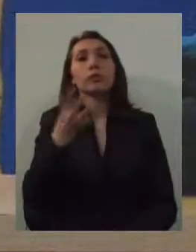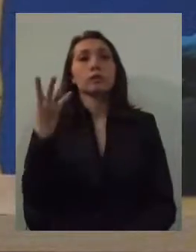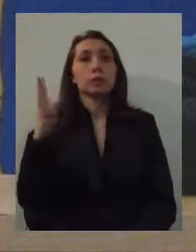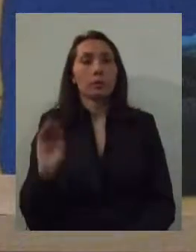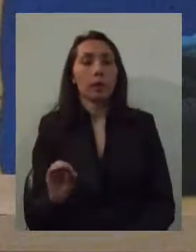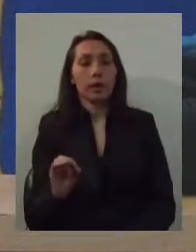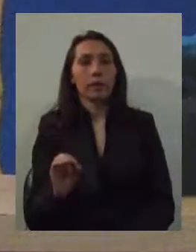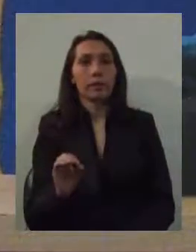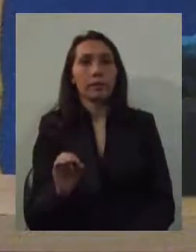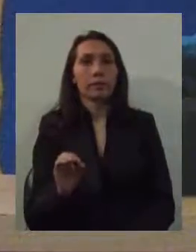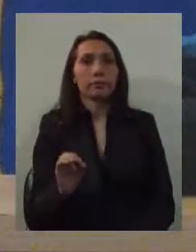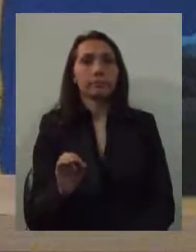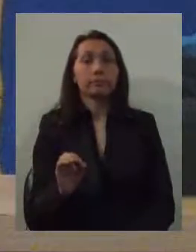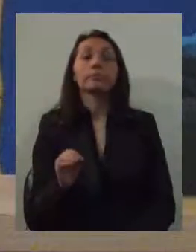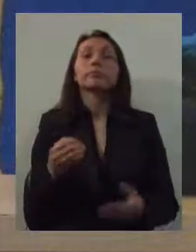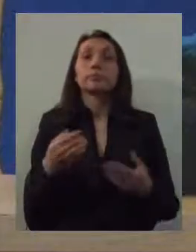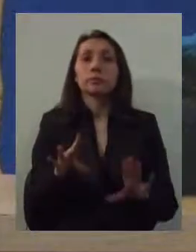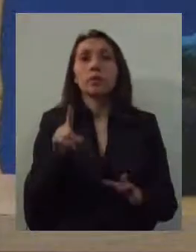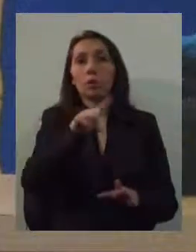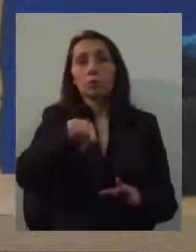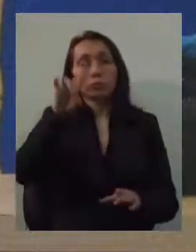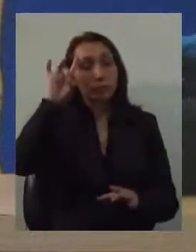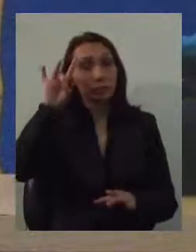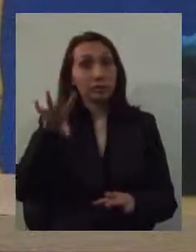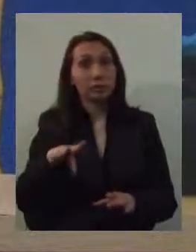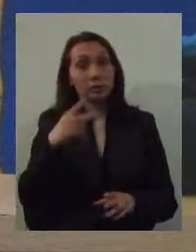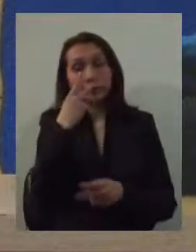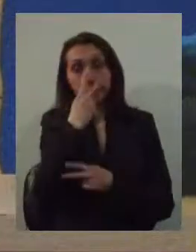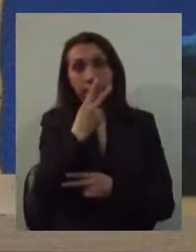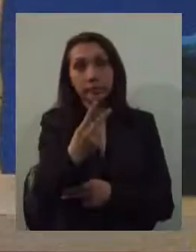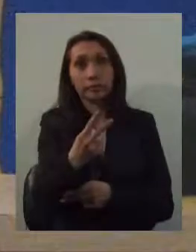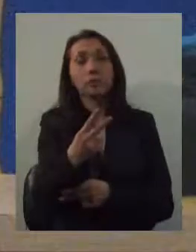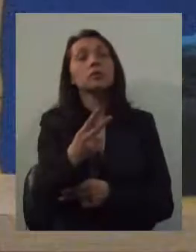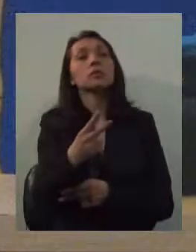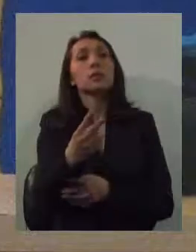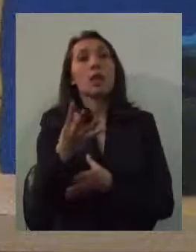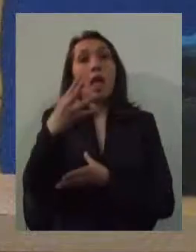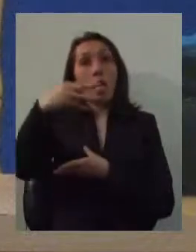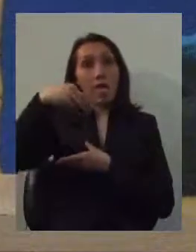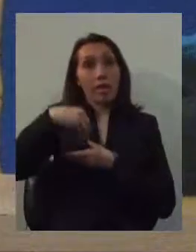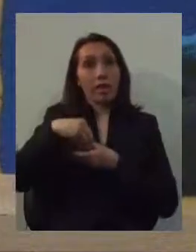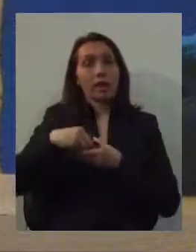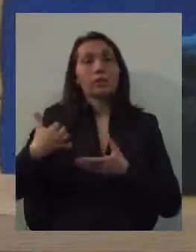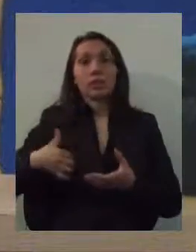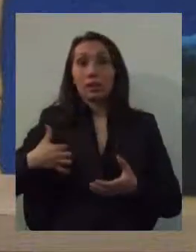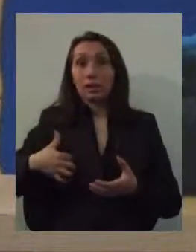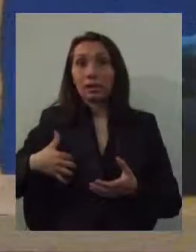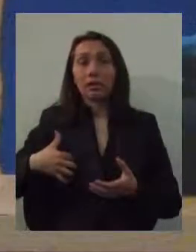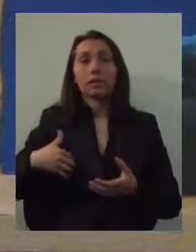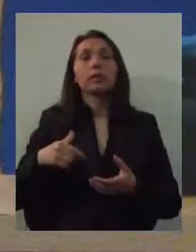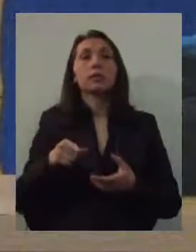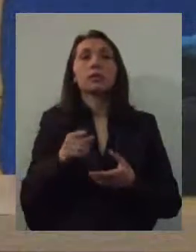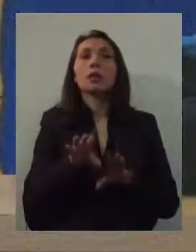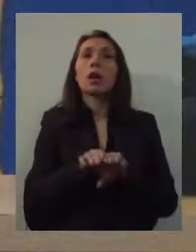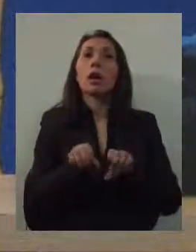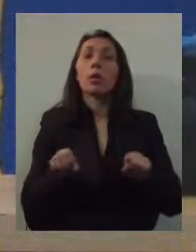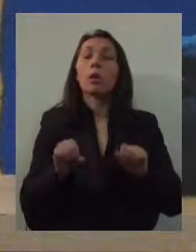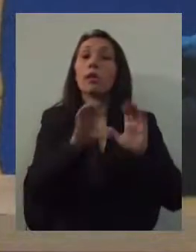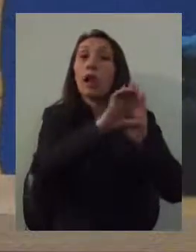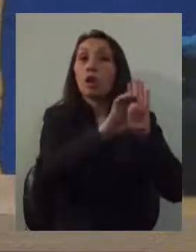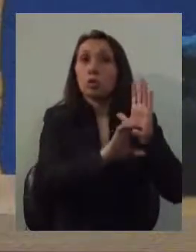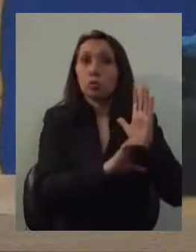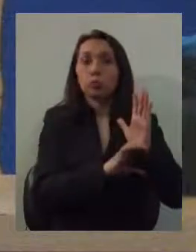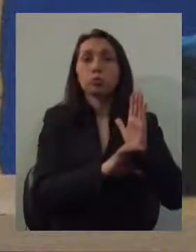1940. Ya saben ustedes que desde la perspectiva de las fuentes internas argentinas, de acuerdo a la Constitución,